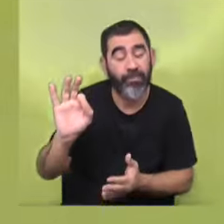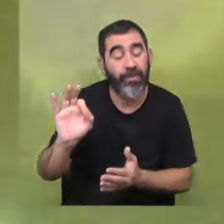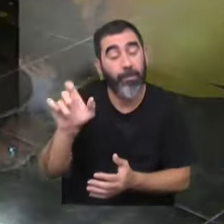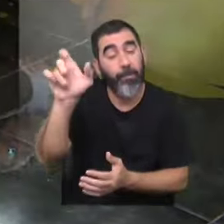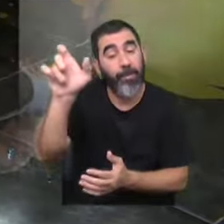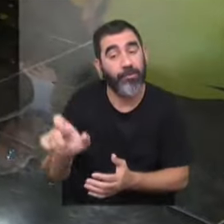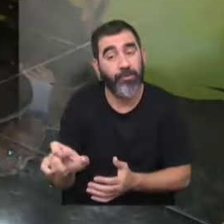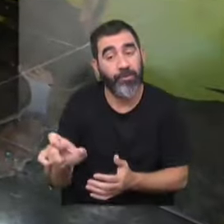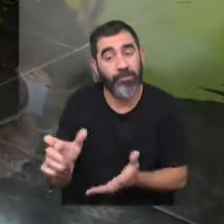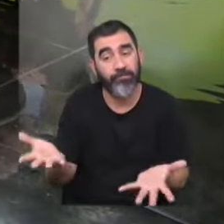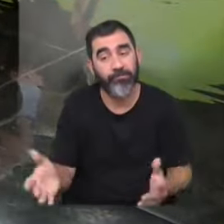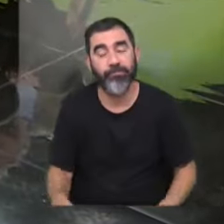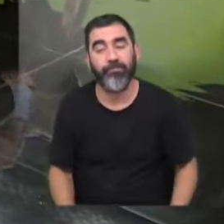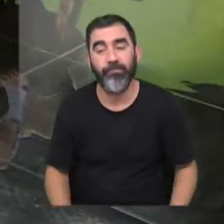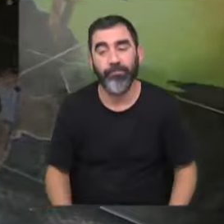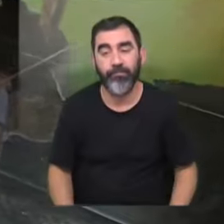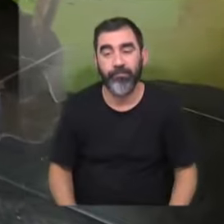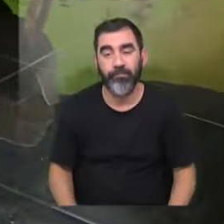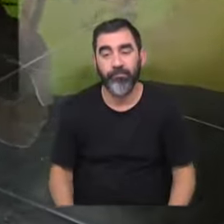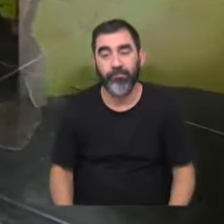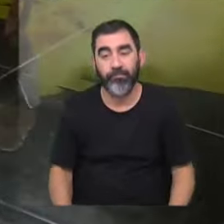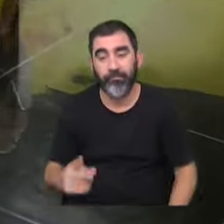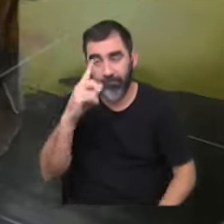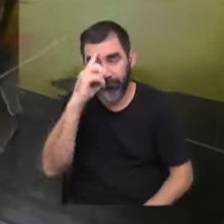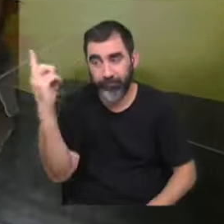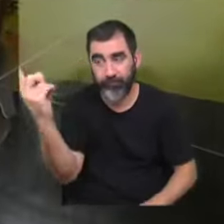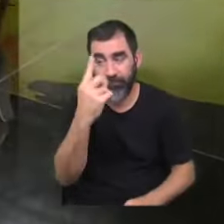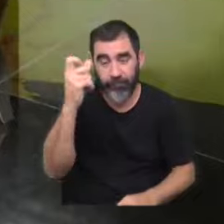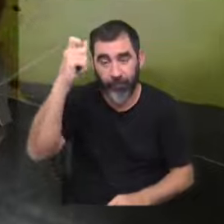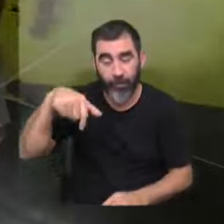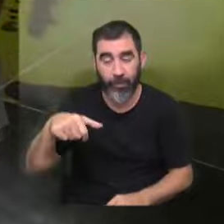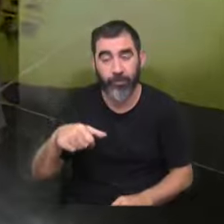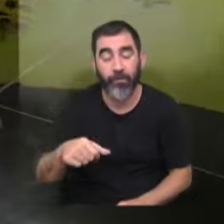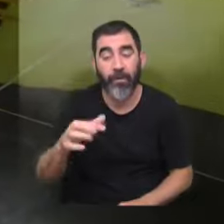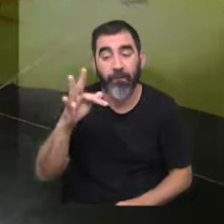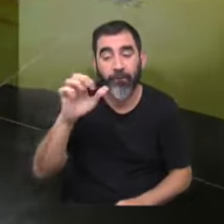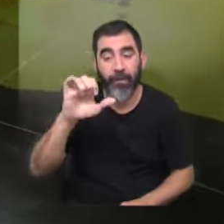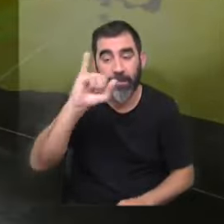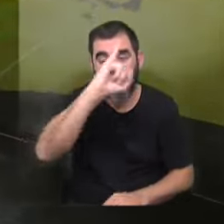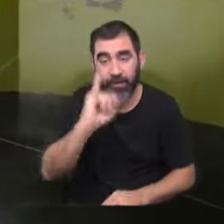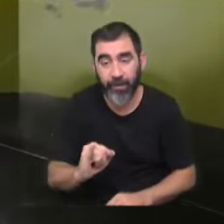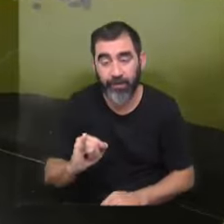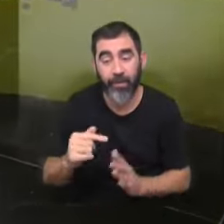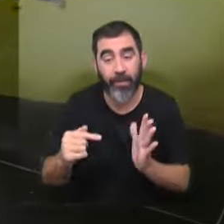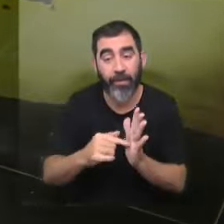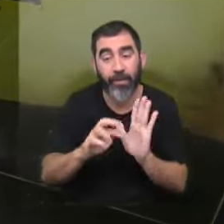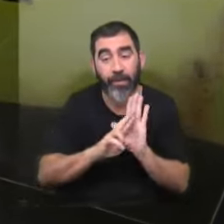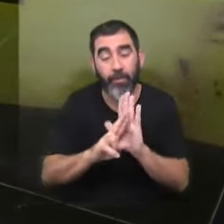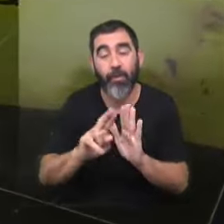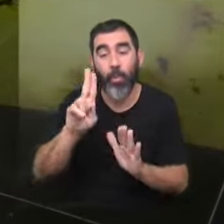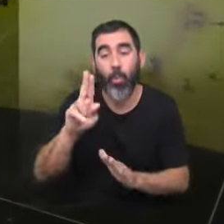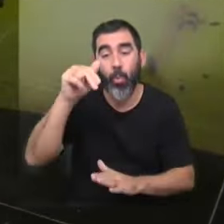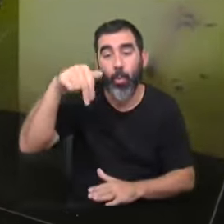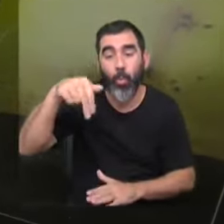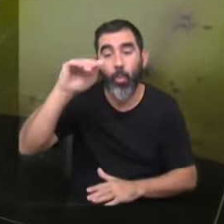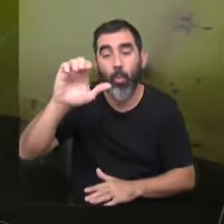que lo puede mirar desde un lugar internacional, Ernesto Fernández Polcuch, delegado representante de UNESCO para la